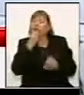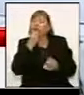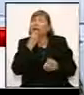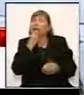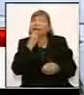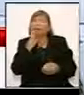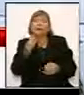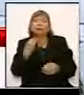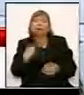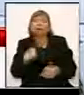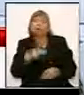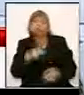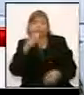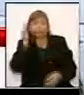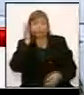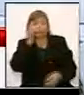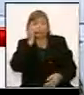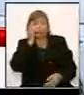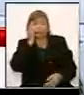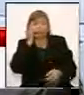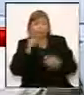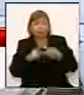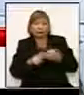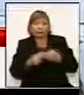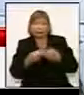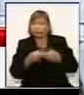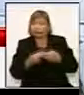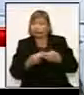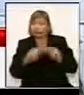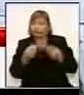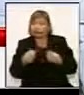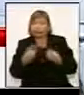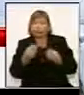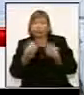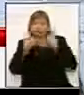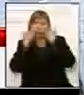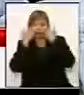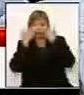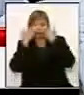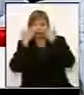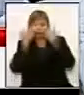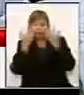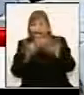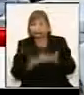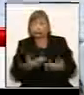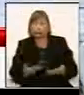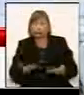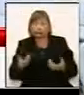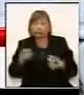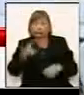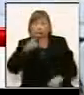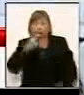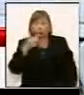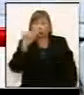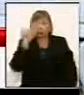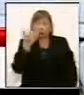porque nosotros supimos desde el momento inicial cómo era la vergüenza de esto. En el